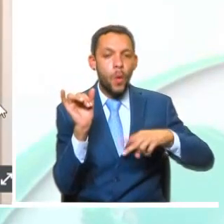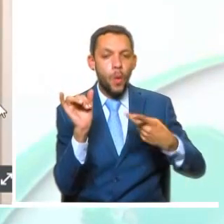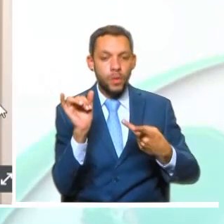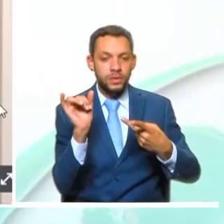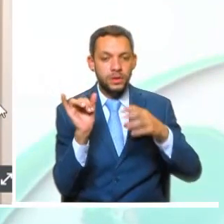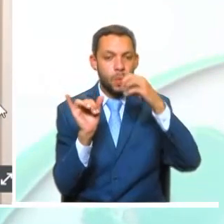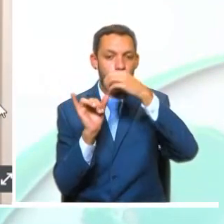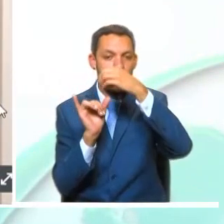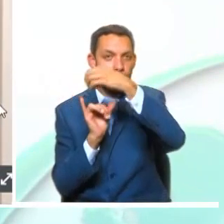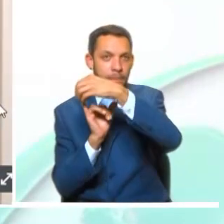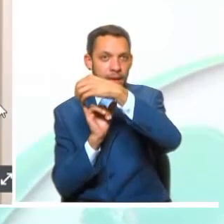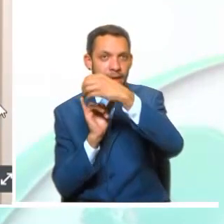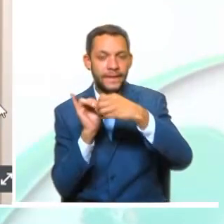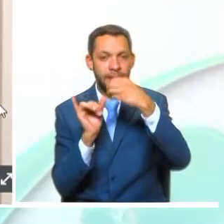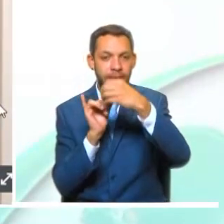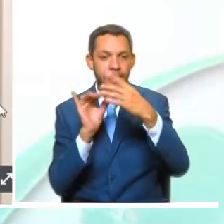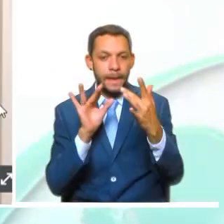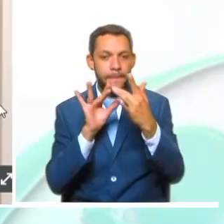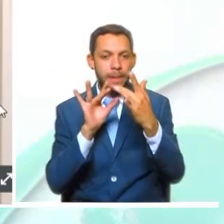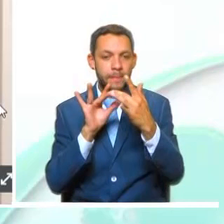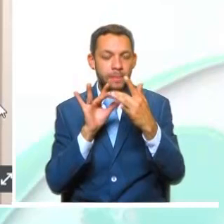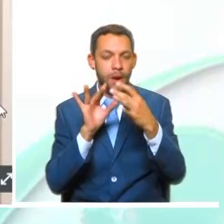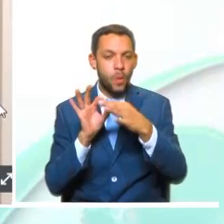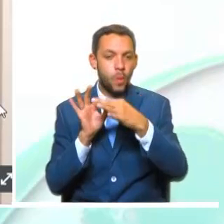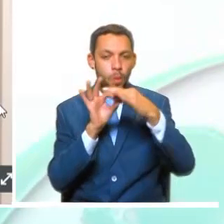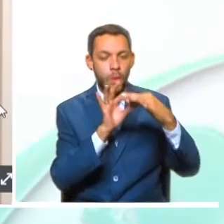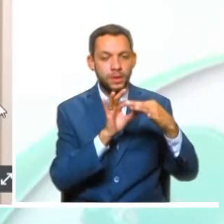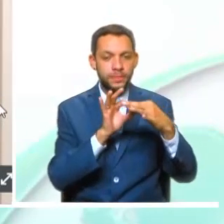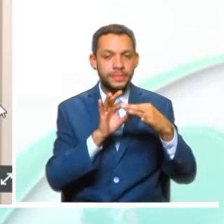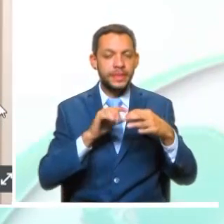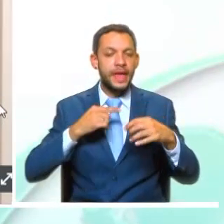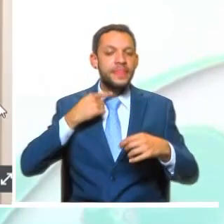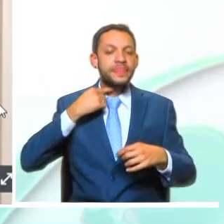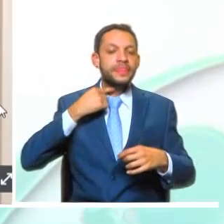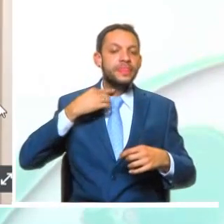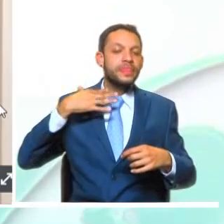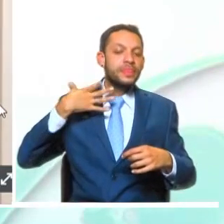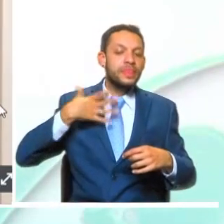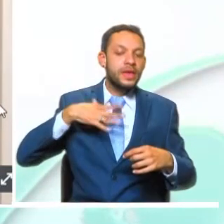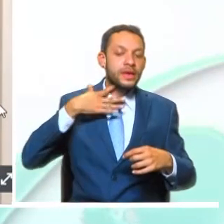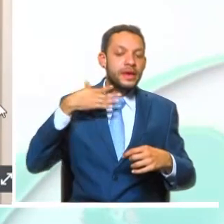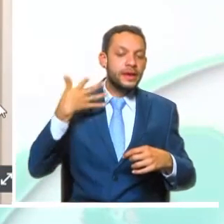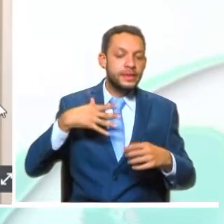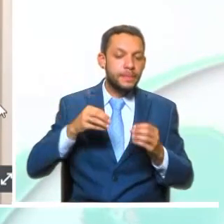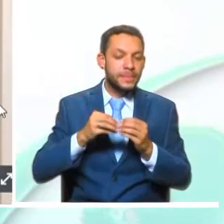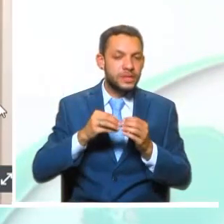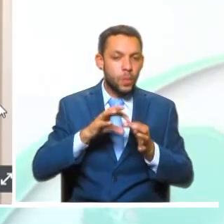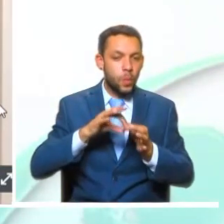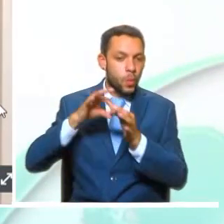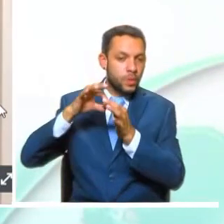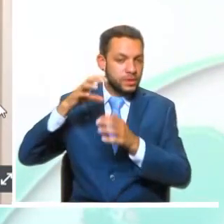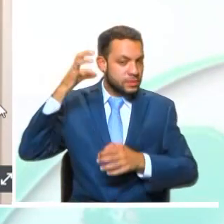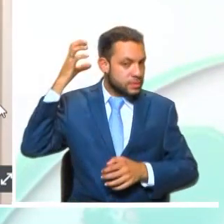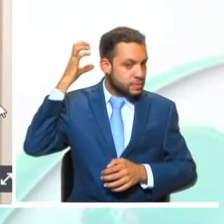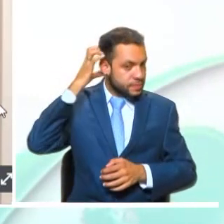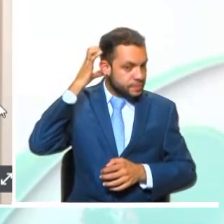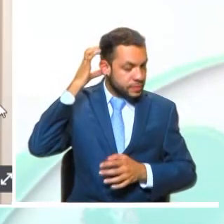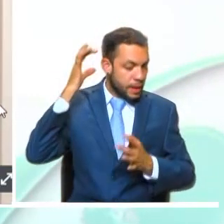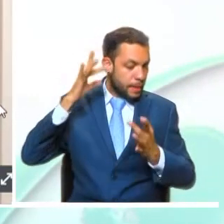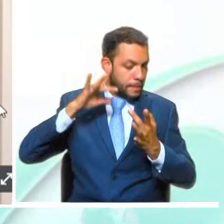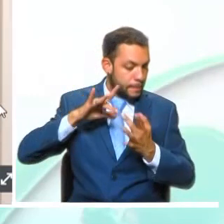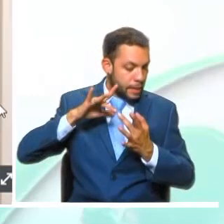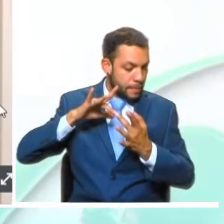acá y acá con la tiroides ilike y la hipófisis y el hipotálamo y toda esta parte hormonal y